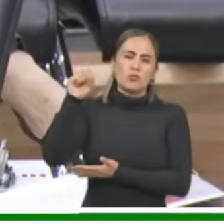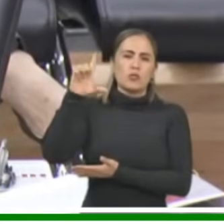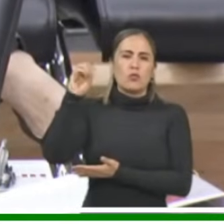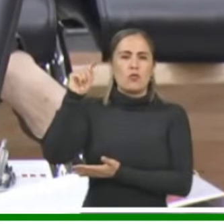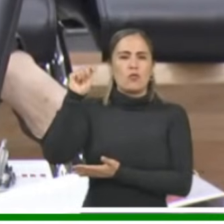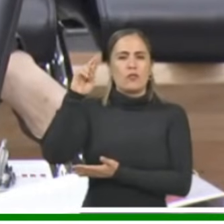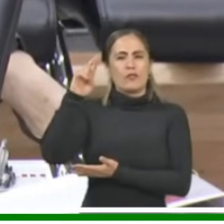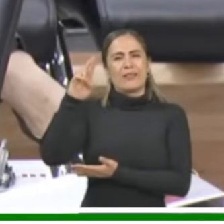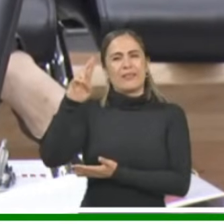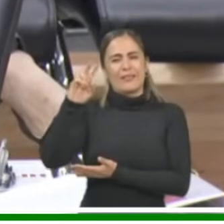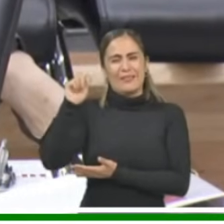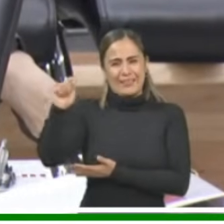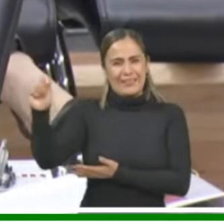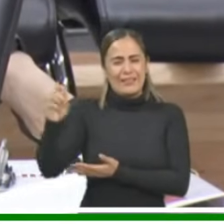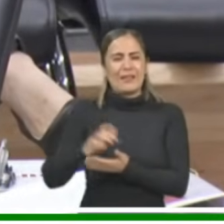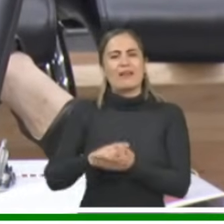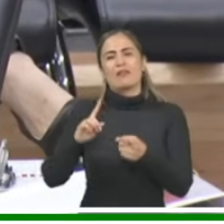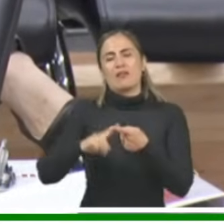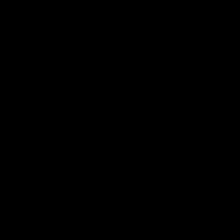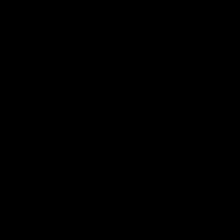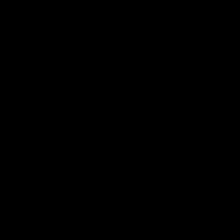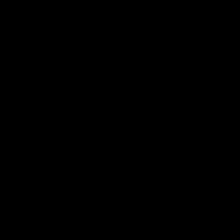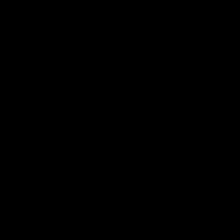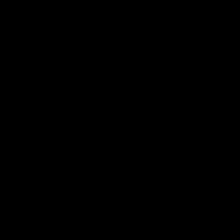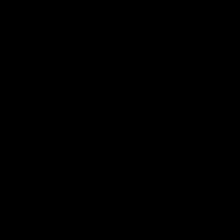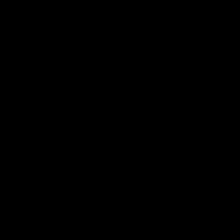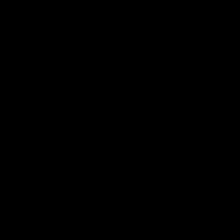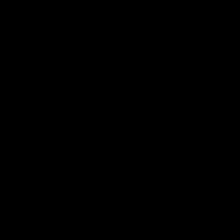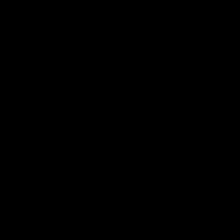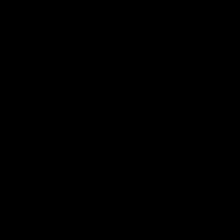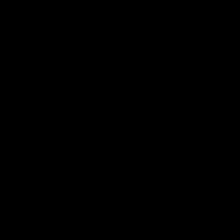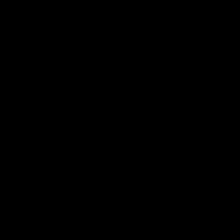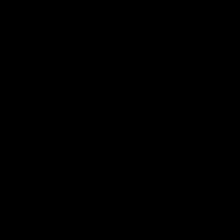solo le faltó proponer a Larraqui o a Broso.